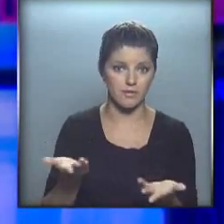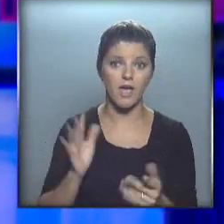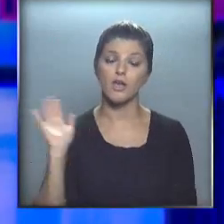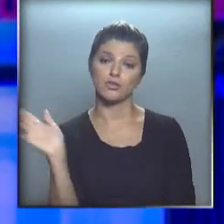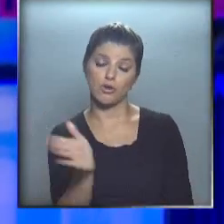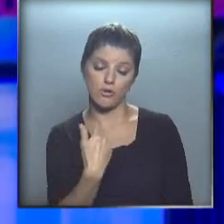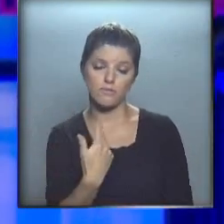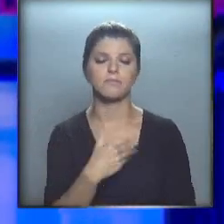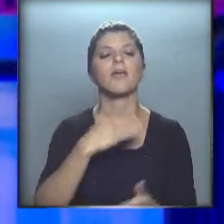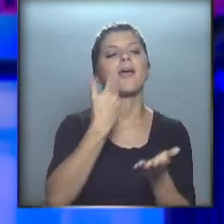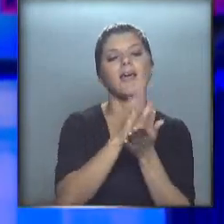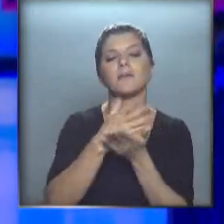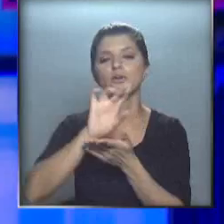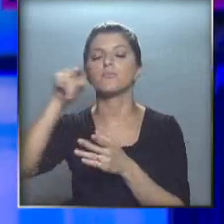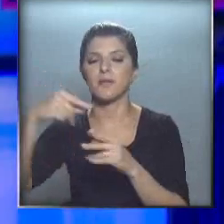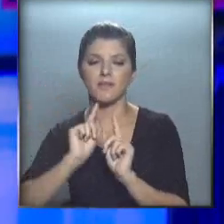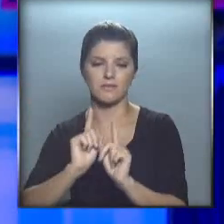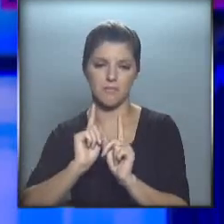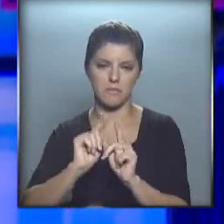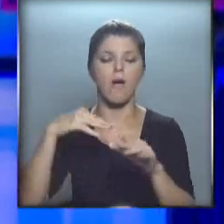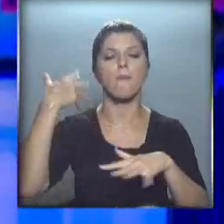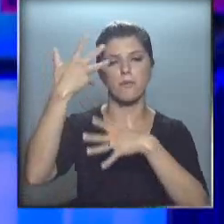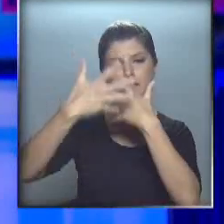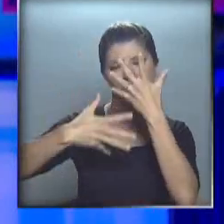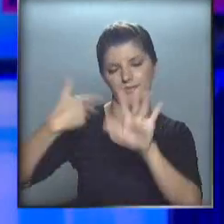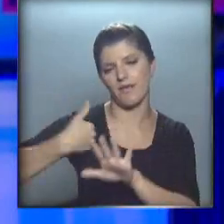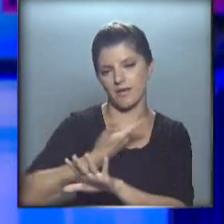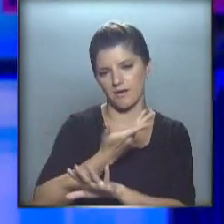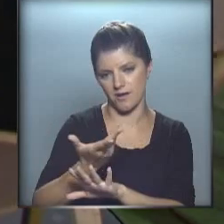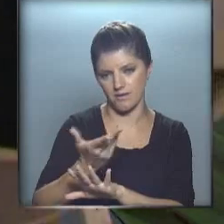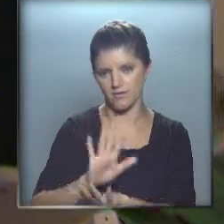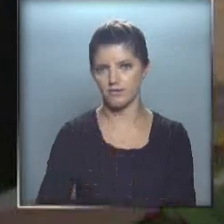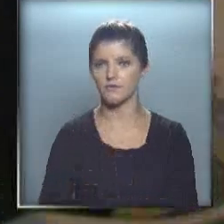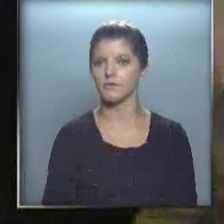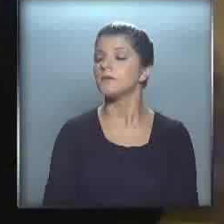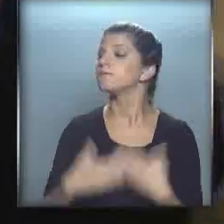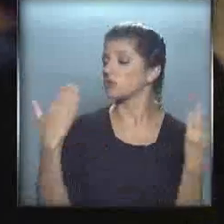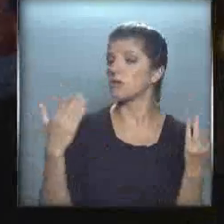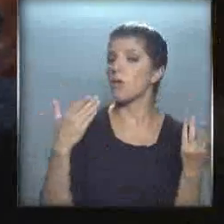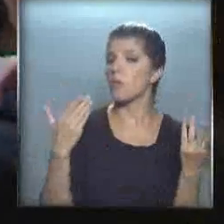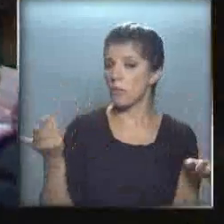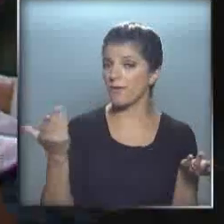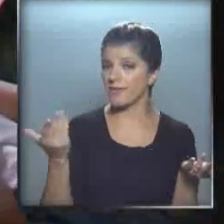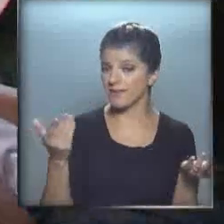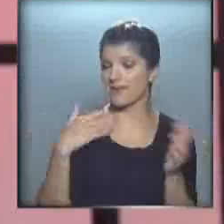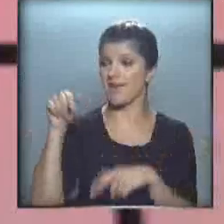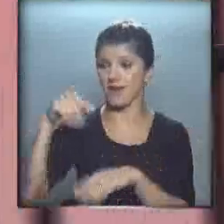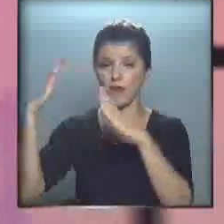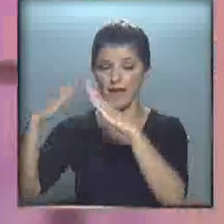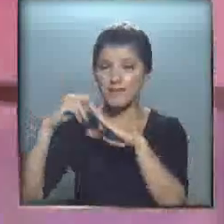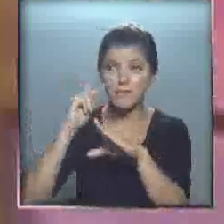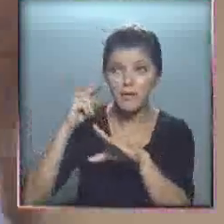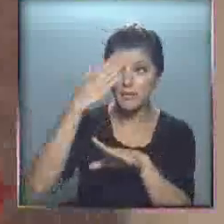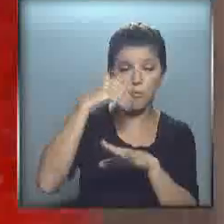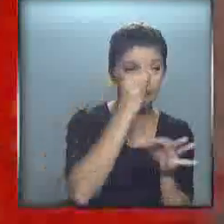la discriminación es un poco una consecuencia de esa violencia generalizada. Pues, la verdad, mucho más a los padres. ¿Se puede creer que los chicos replican lo que pasa en la casa, lo replican en la